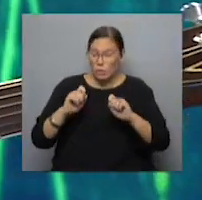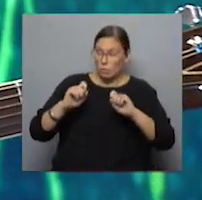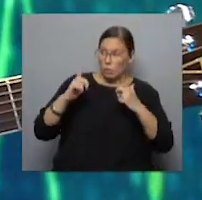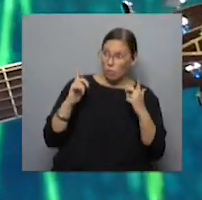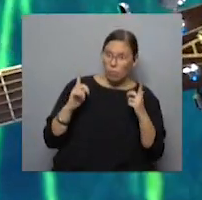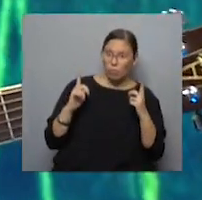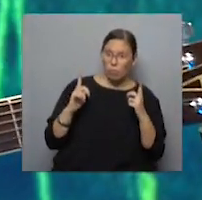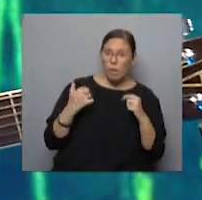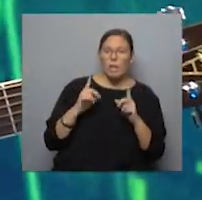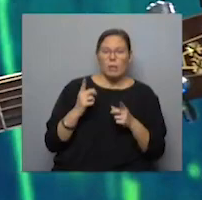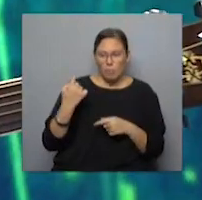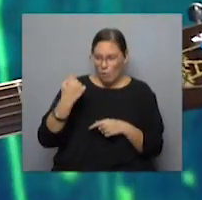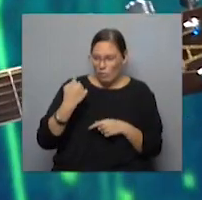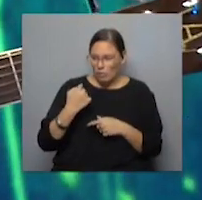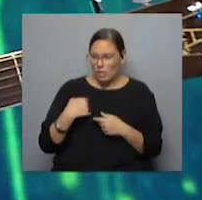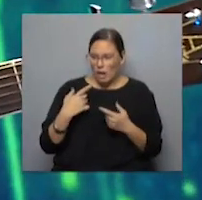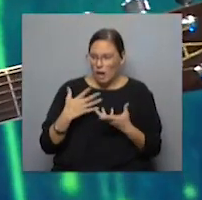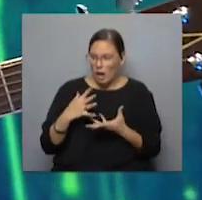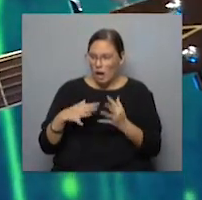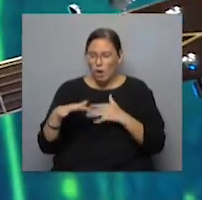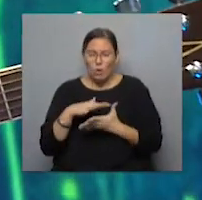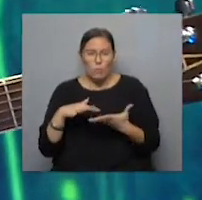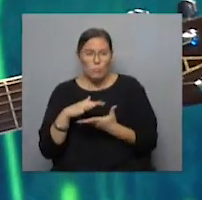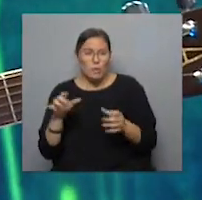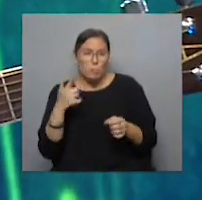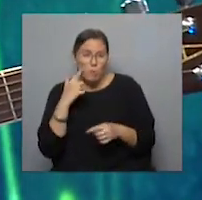también nos obliga a ir hacia lugares que no esperábamos.